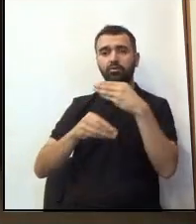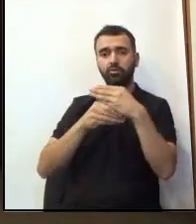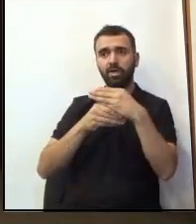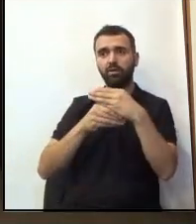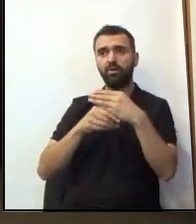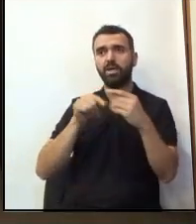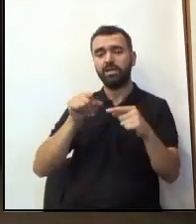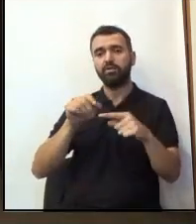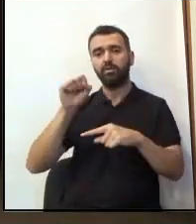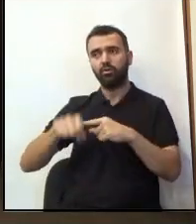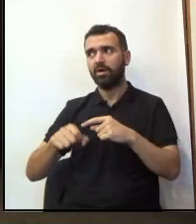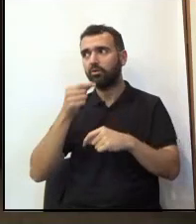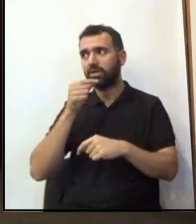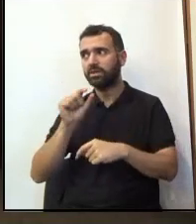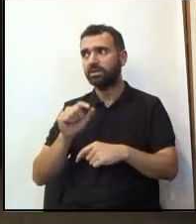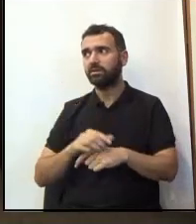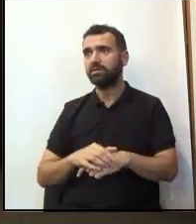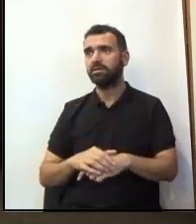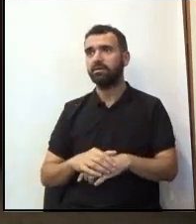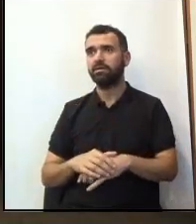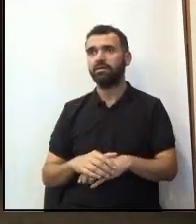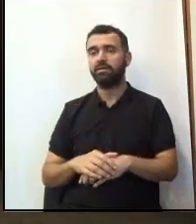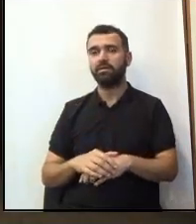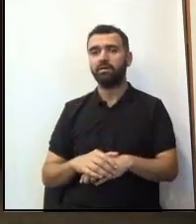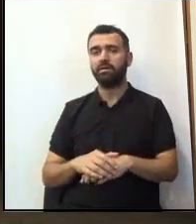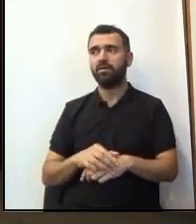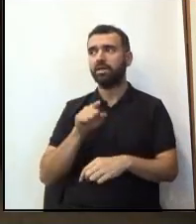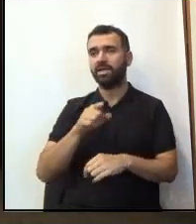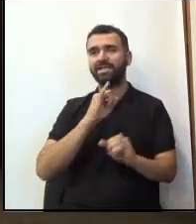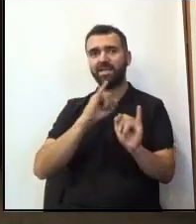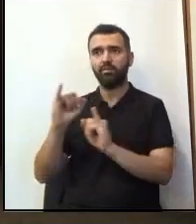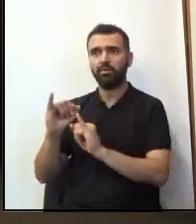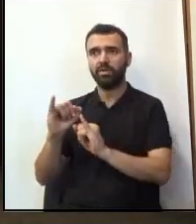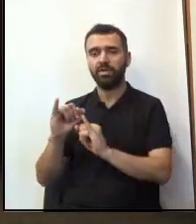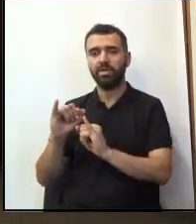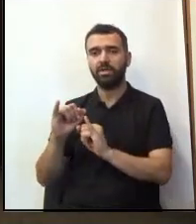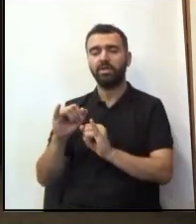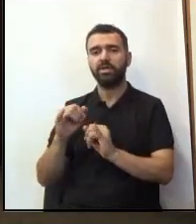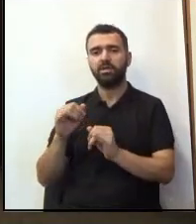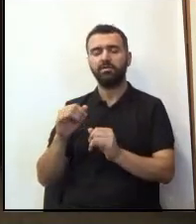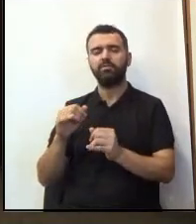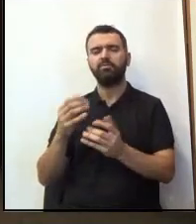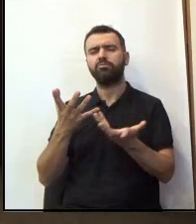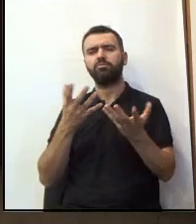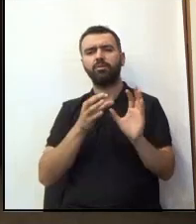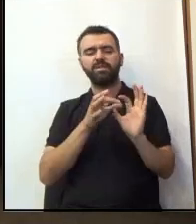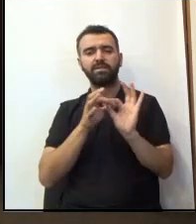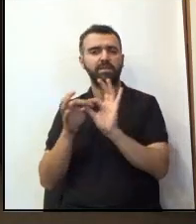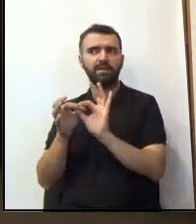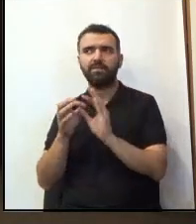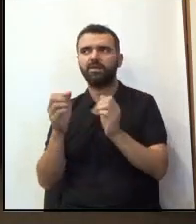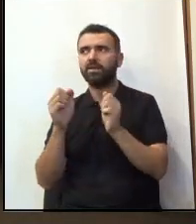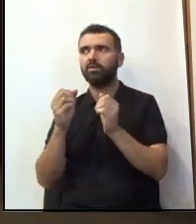recién. Claro. O sea, está en ese reporte. Es que tiene que ver justamente que porque el memo